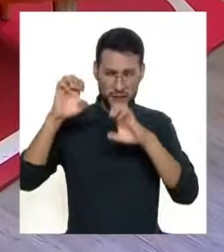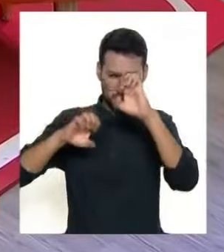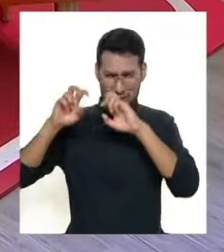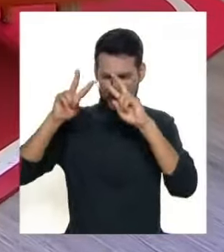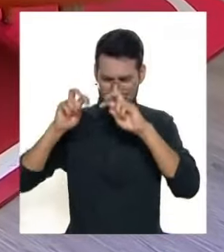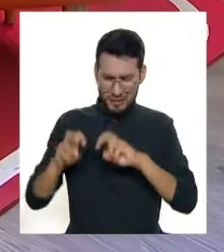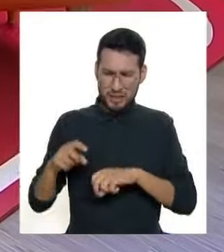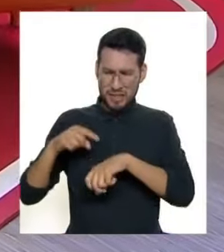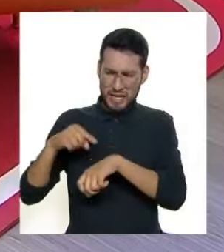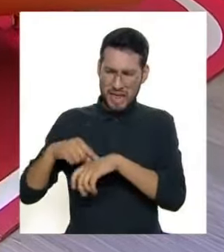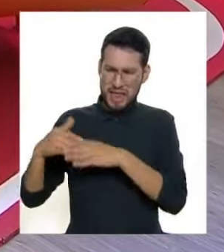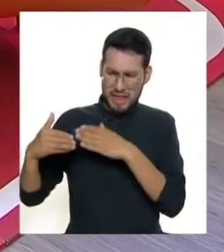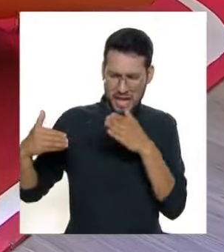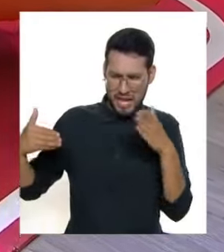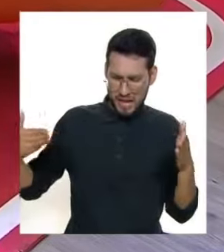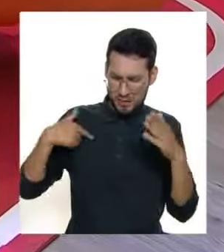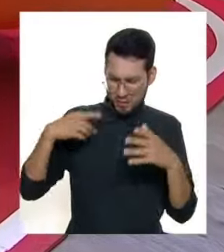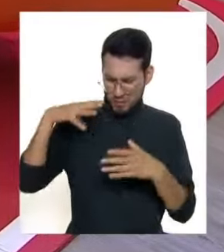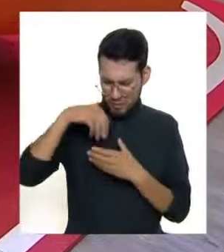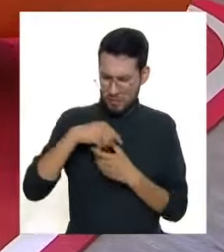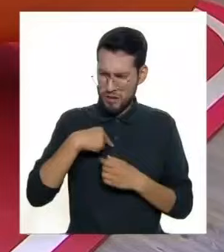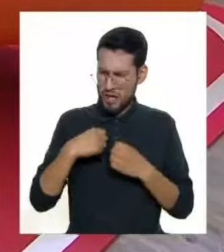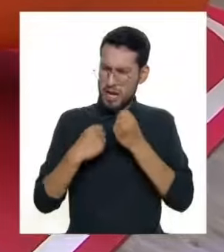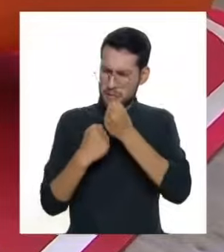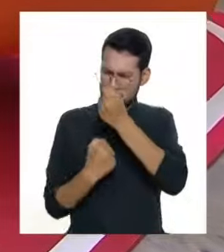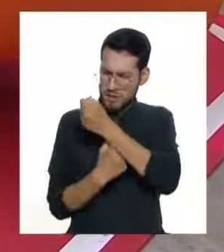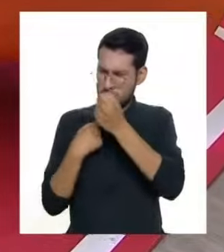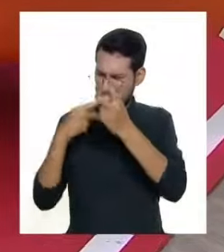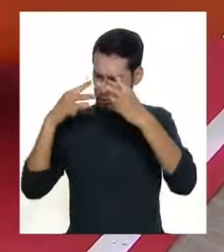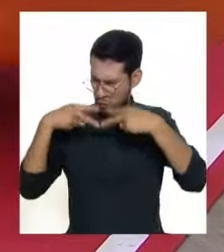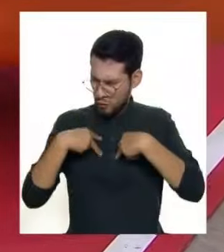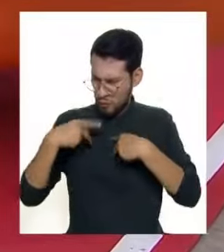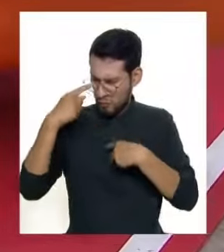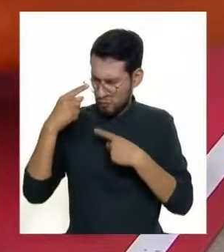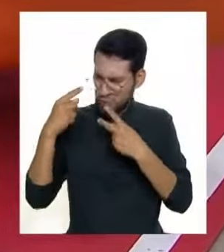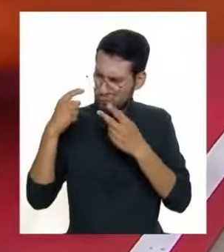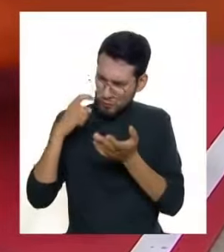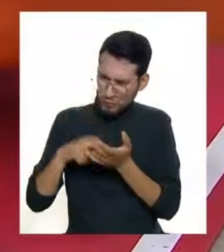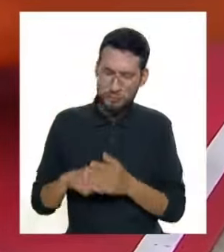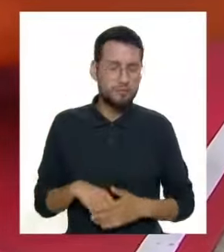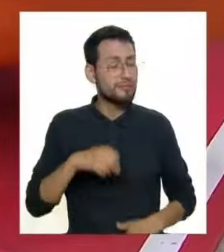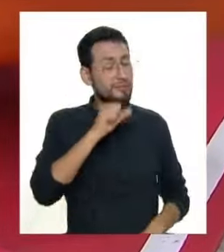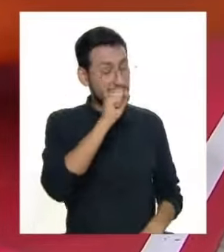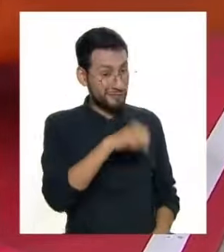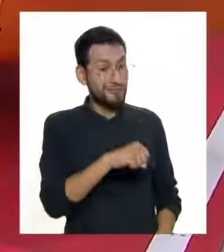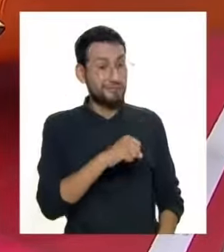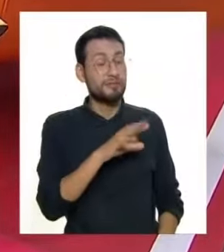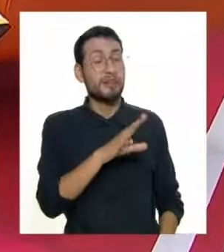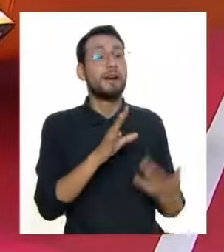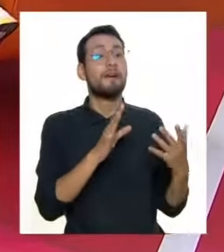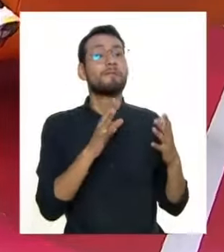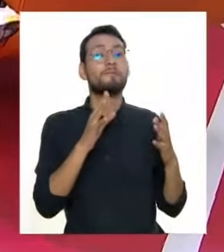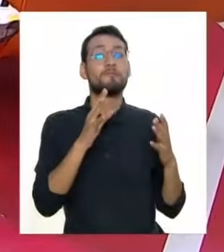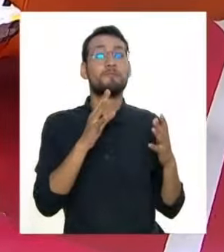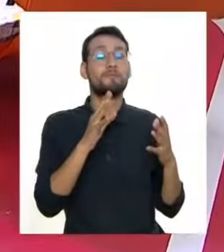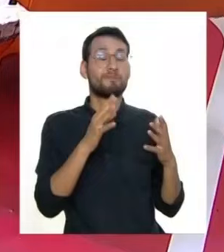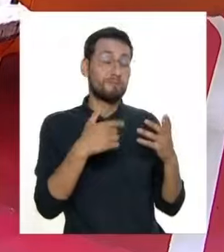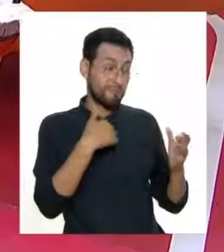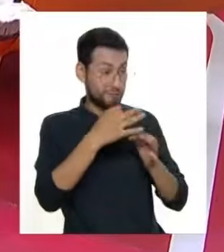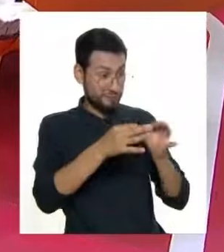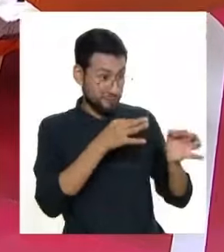el tiempo basado en la conciencia, sí. Como pilar la conciencia. Exactamente. Por ejemplo, esos pilares que te